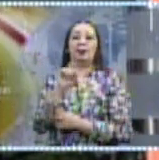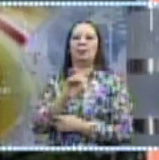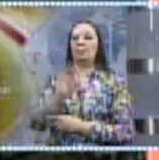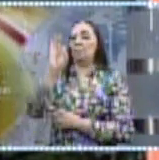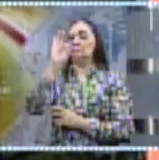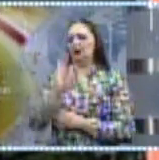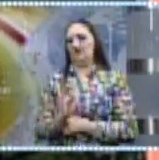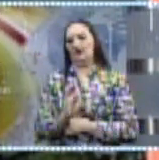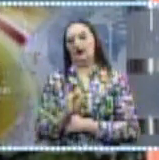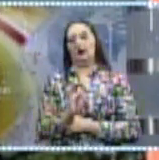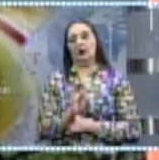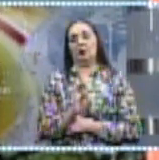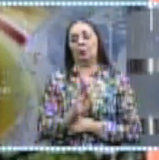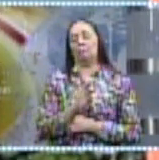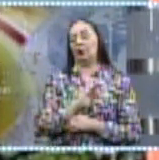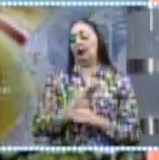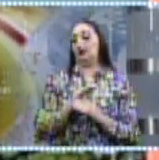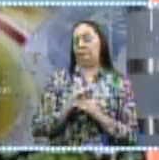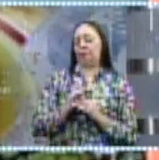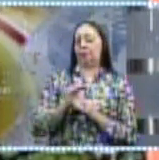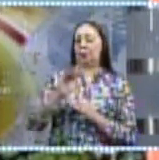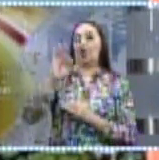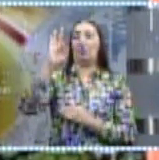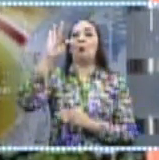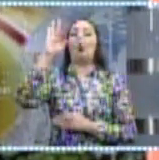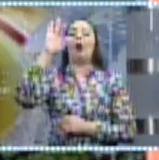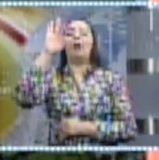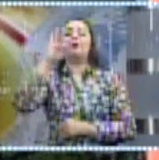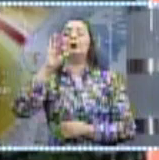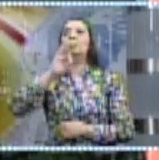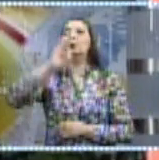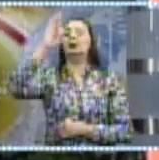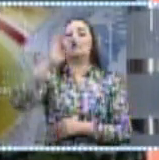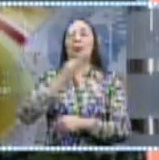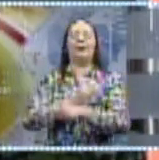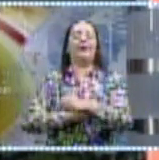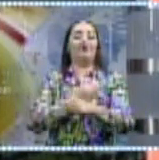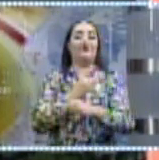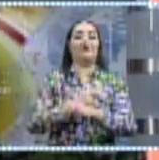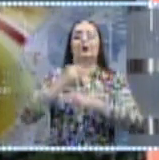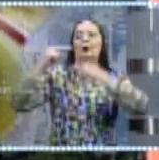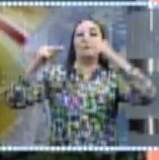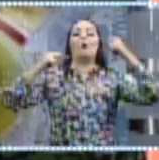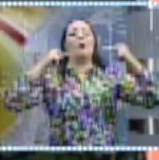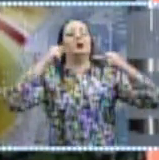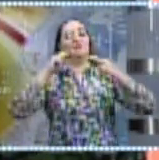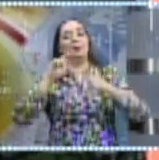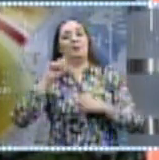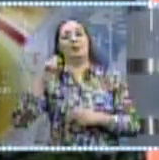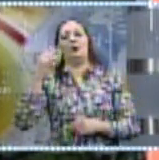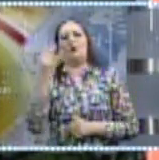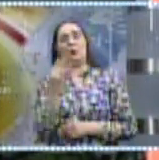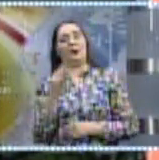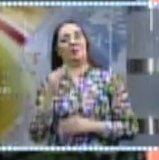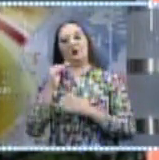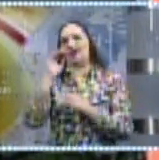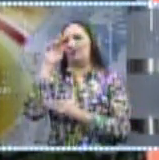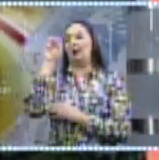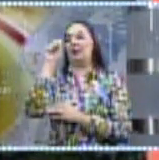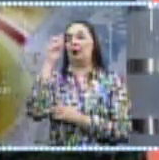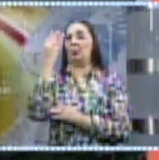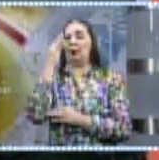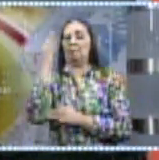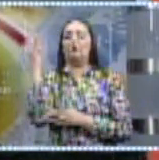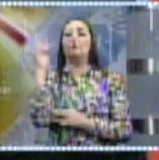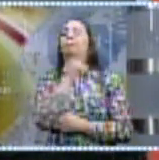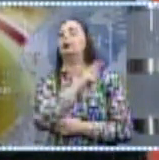se va a 40% sobre todo y al finalizar la tarde con nubosidad 24 la máxima ya va a soplar viento del